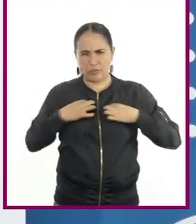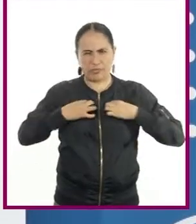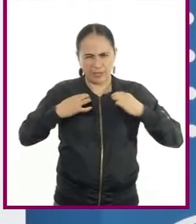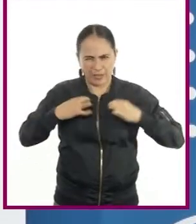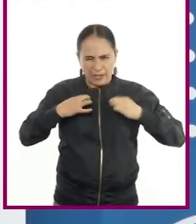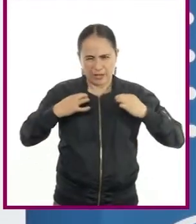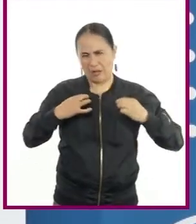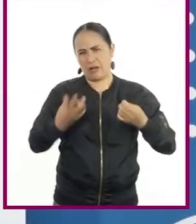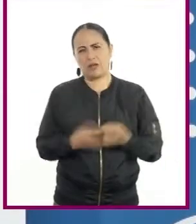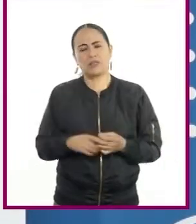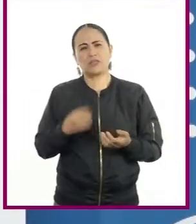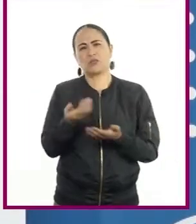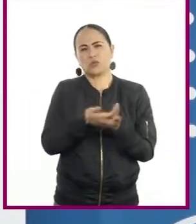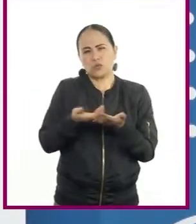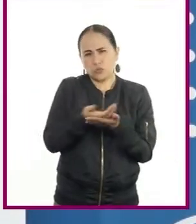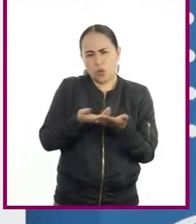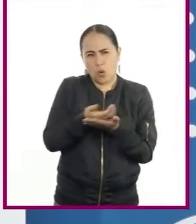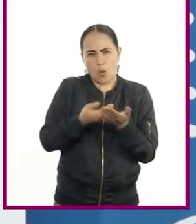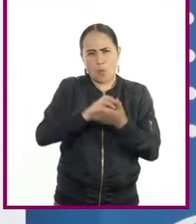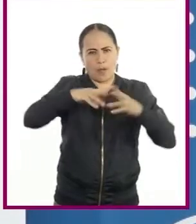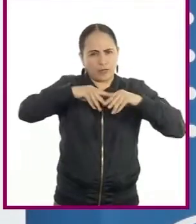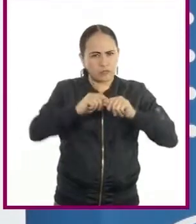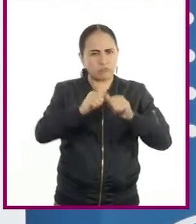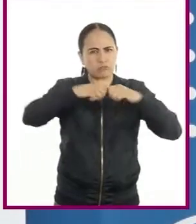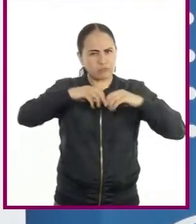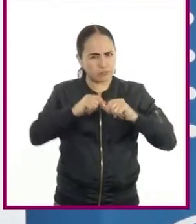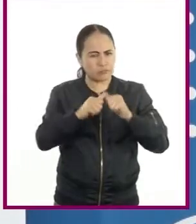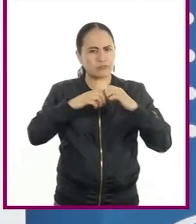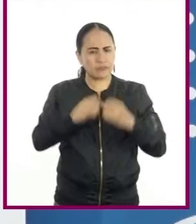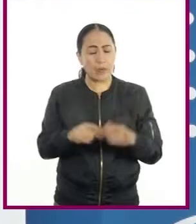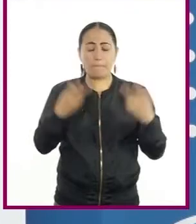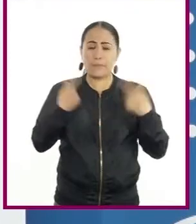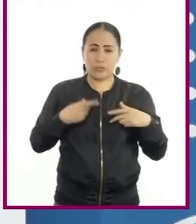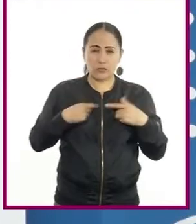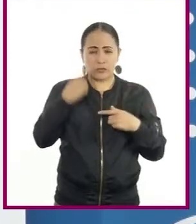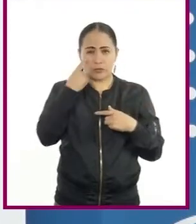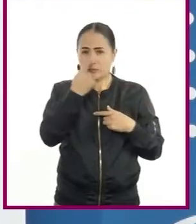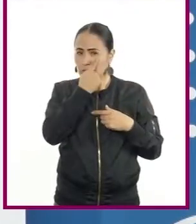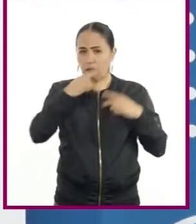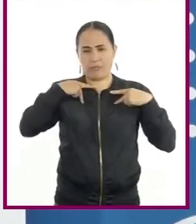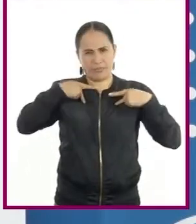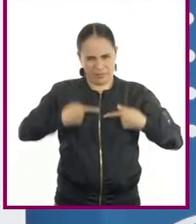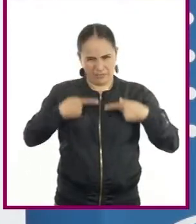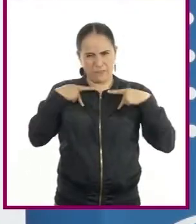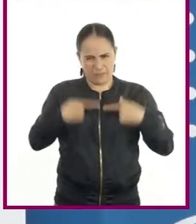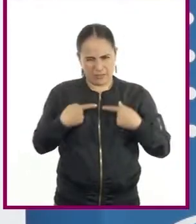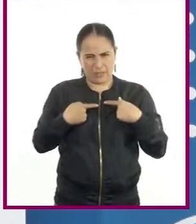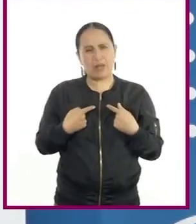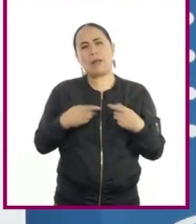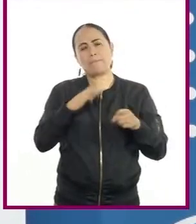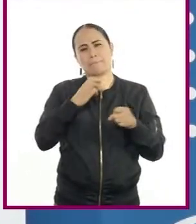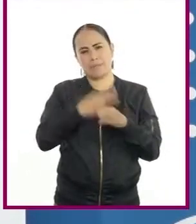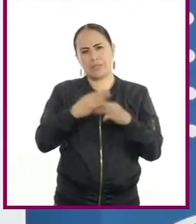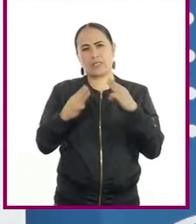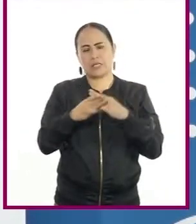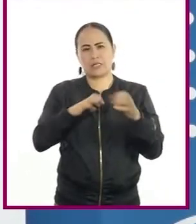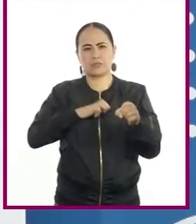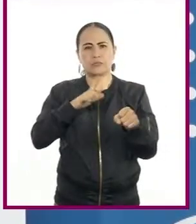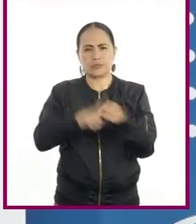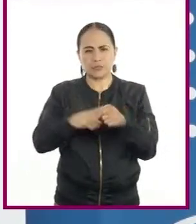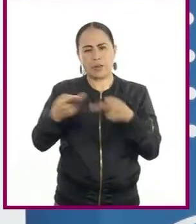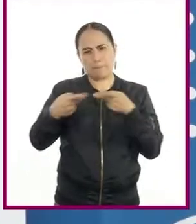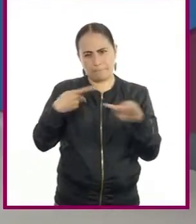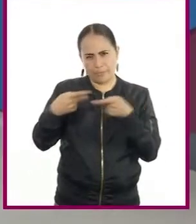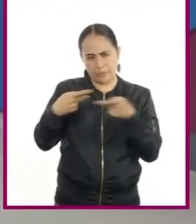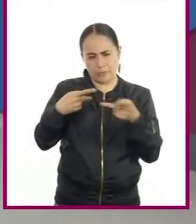tela, sopa o plastilina. Para quienes tienen discapacidad visual, preparen sus hojas Ledger, punzón y